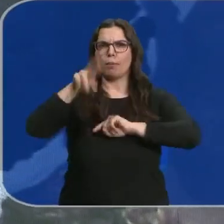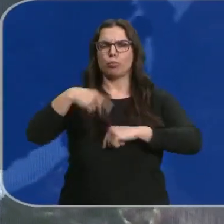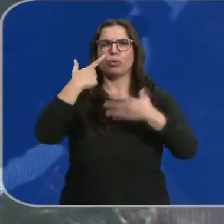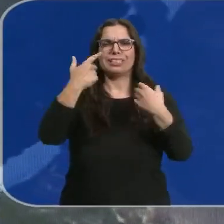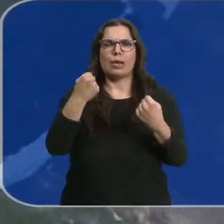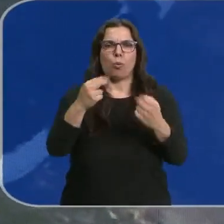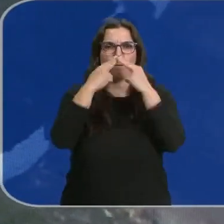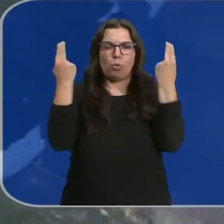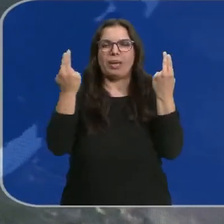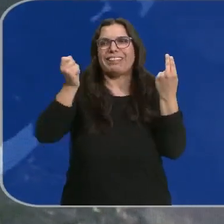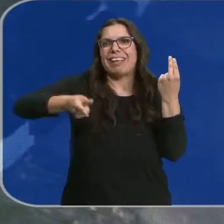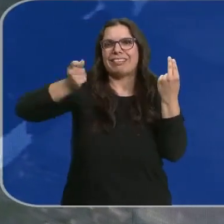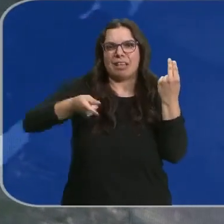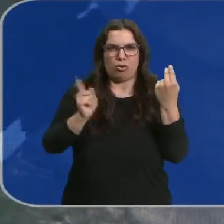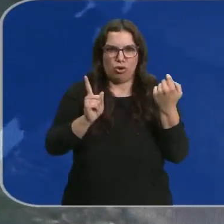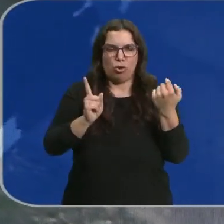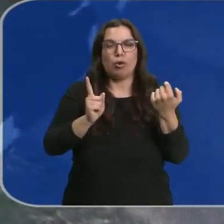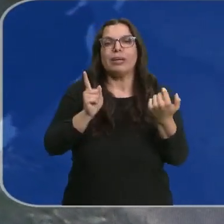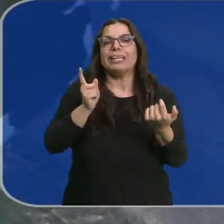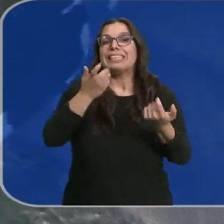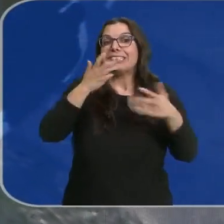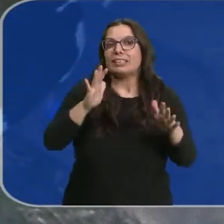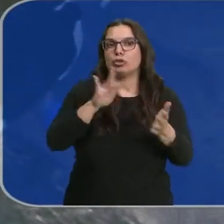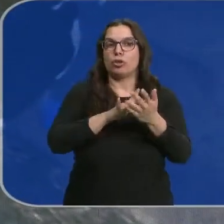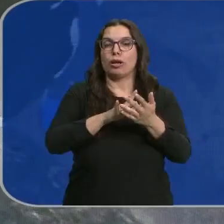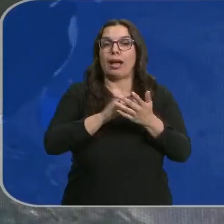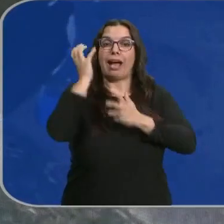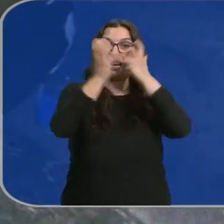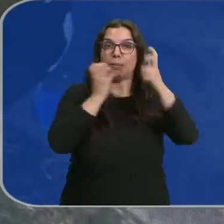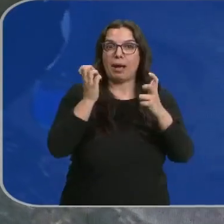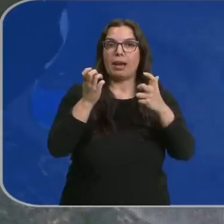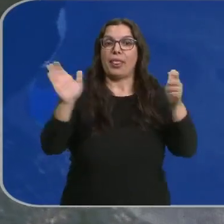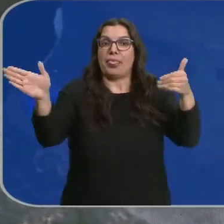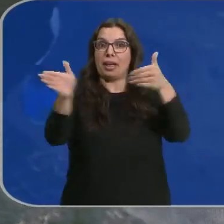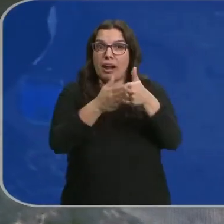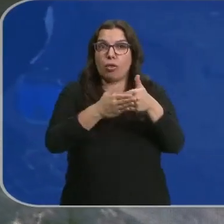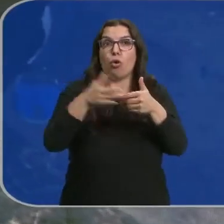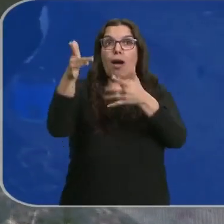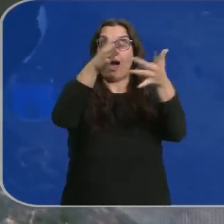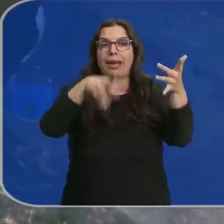es algo infrecuente. Se puede dar si se está en contacto con el animal vivo en un espacio cerrado por vía aérea.